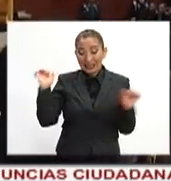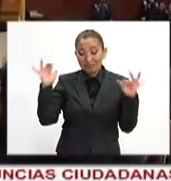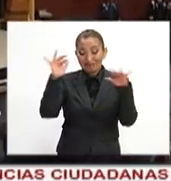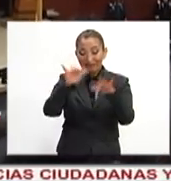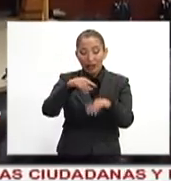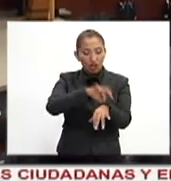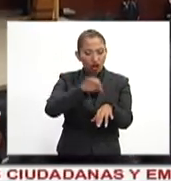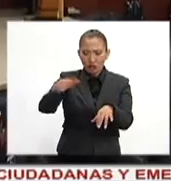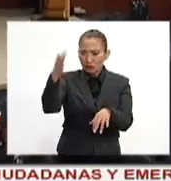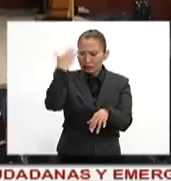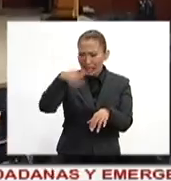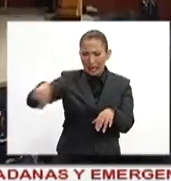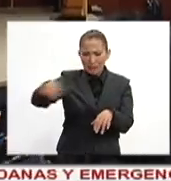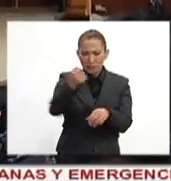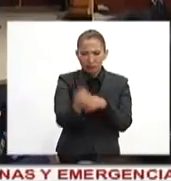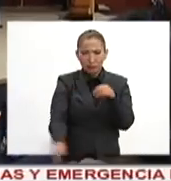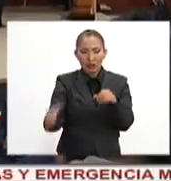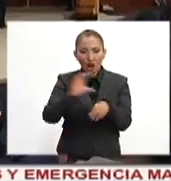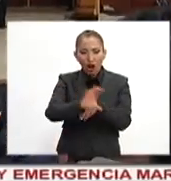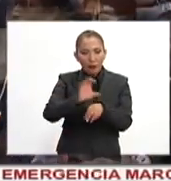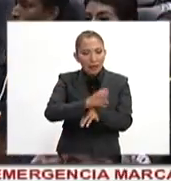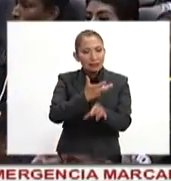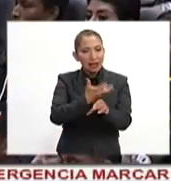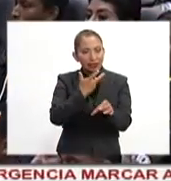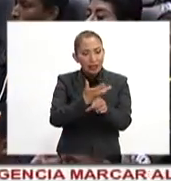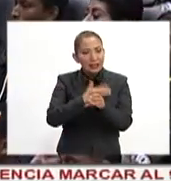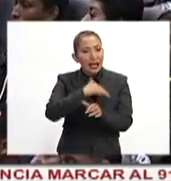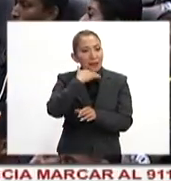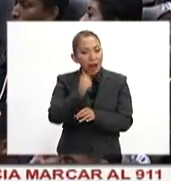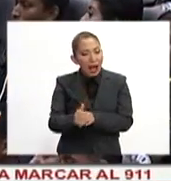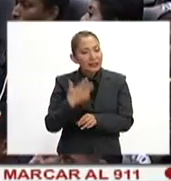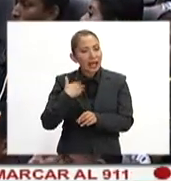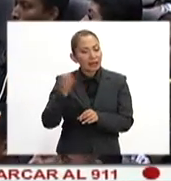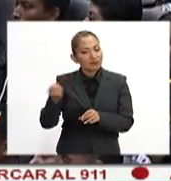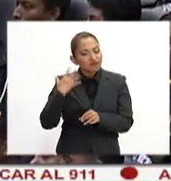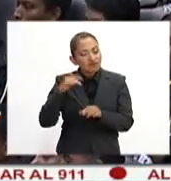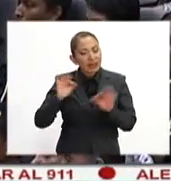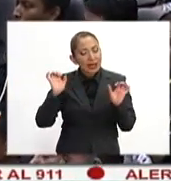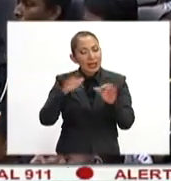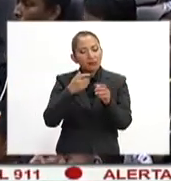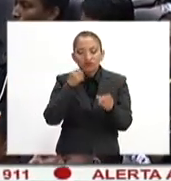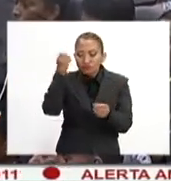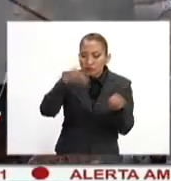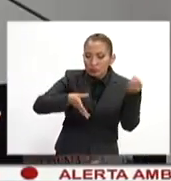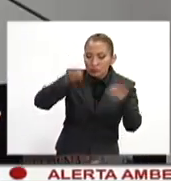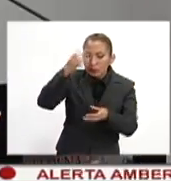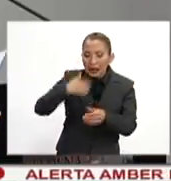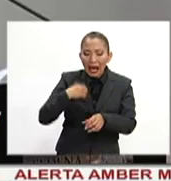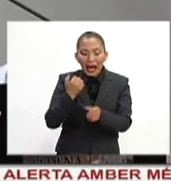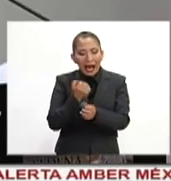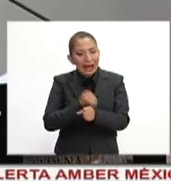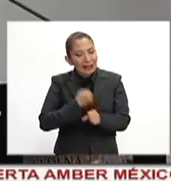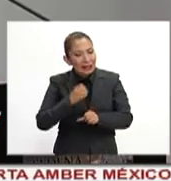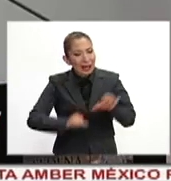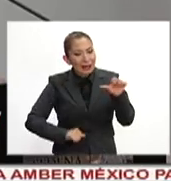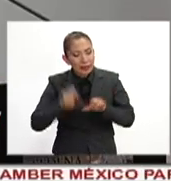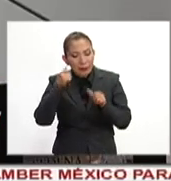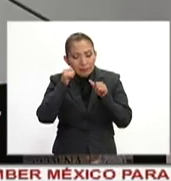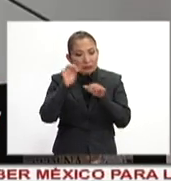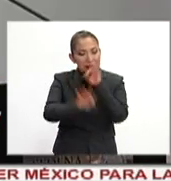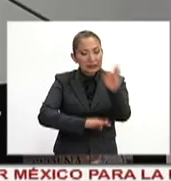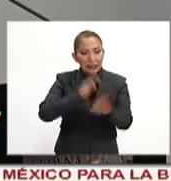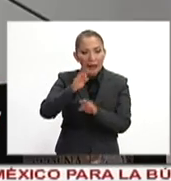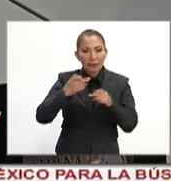reúne a médicos expertos de Colombia, Estados Unidos y Alemania y permitirá compartir las mejores prácticas en atención inmediata a